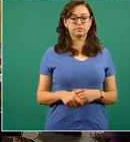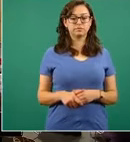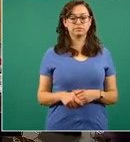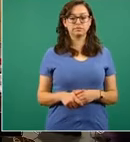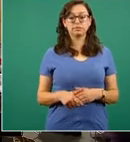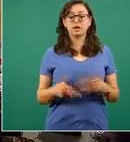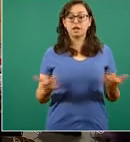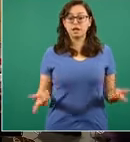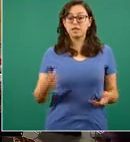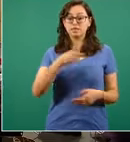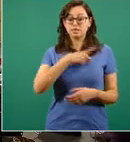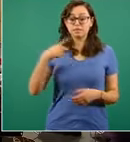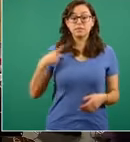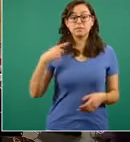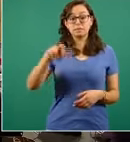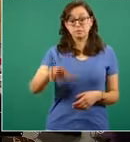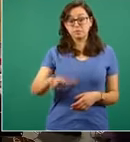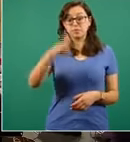en